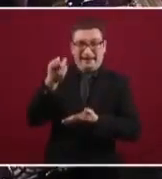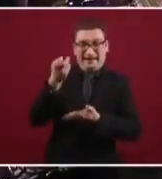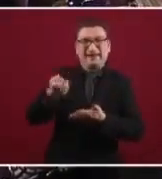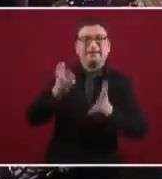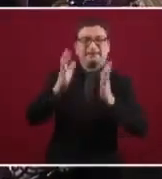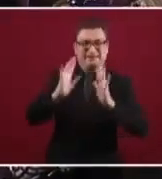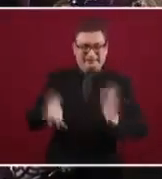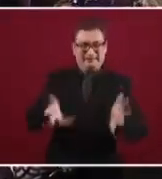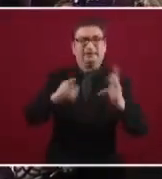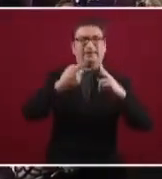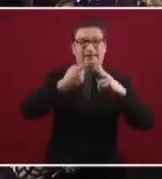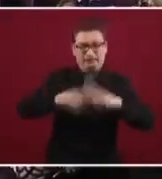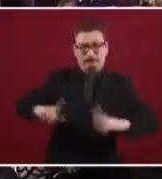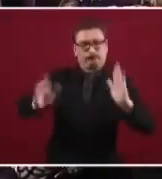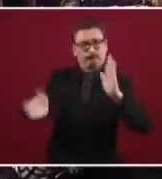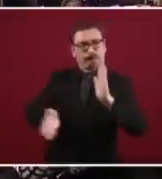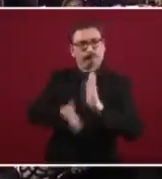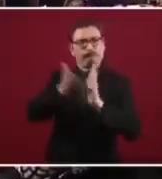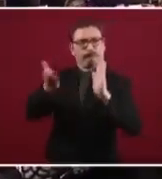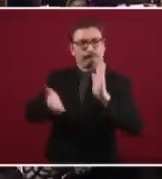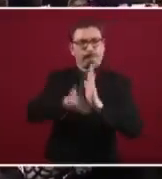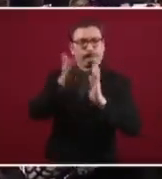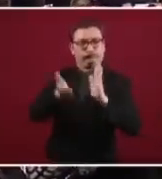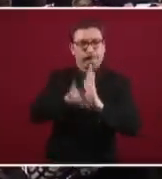con la construcción de la refinería.